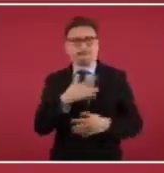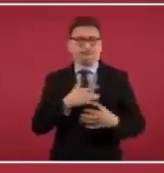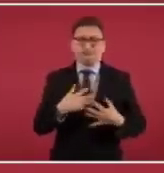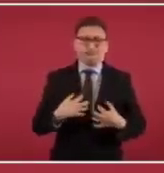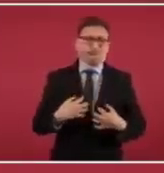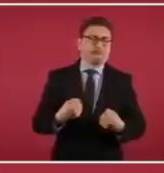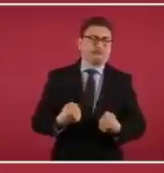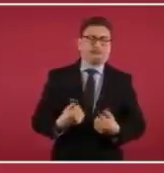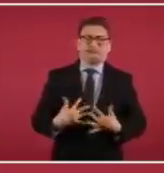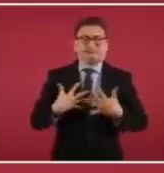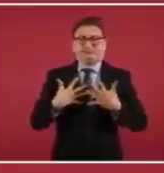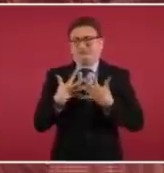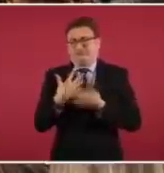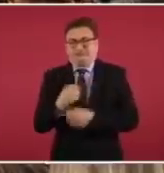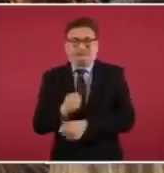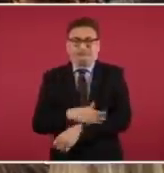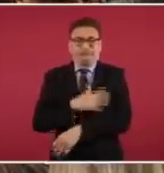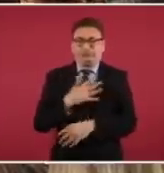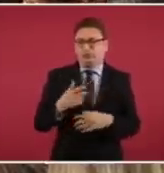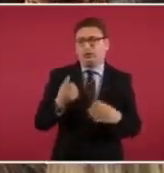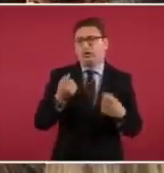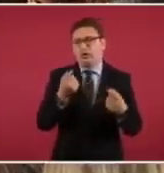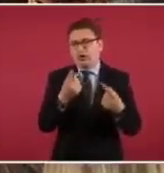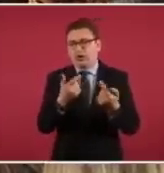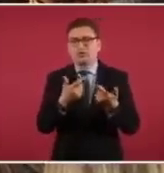democracias, confrontación